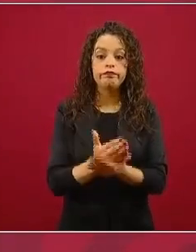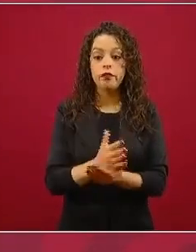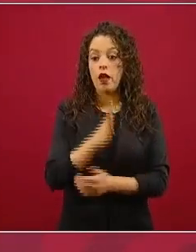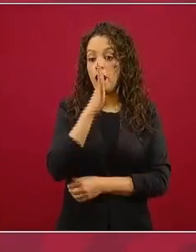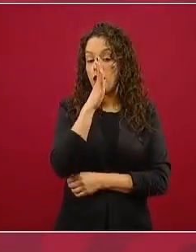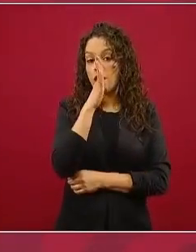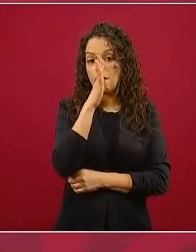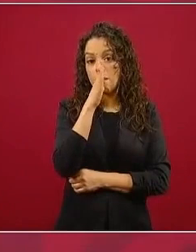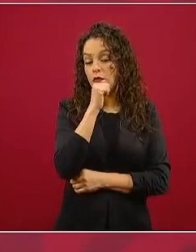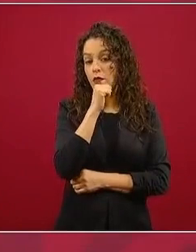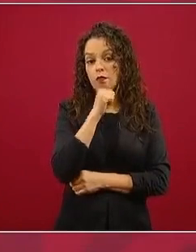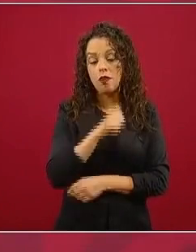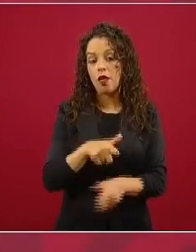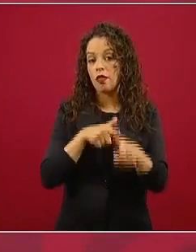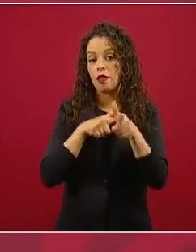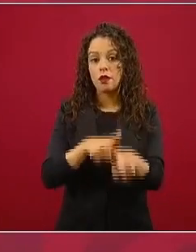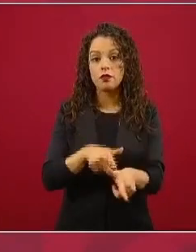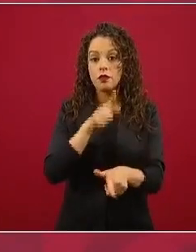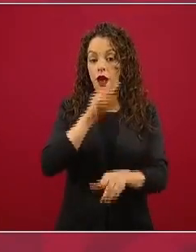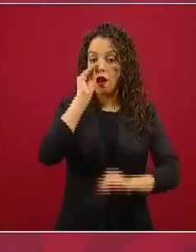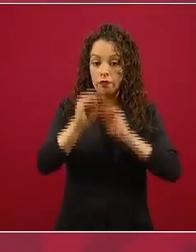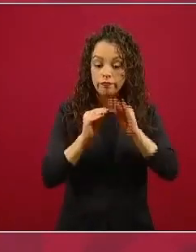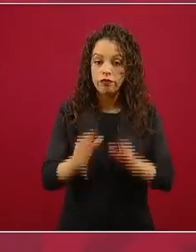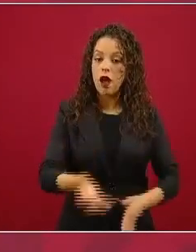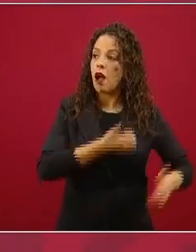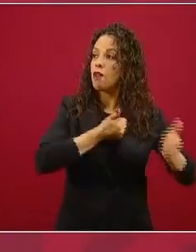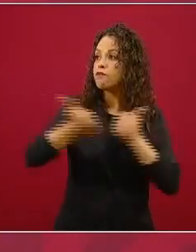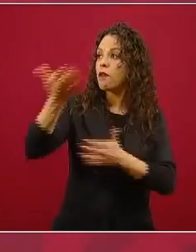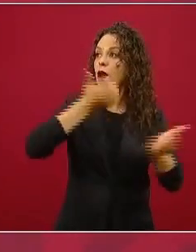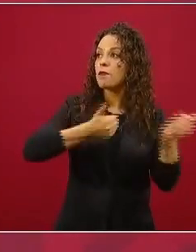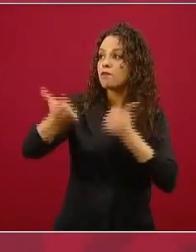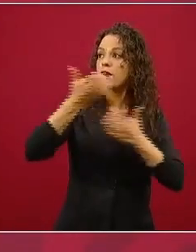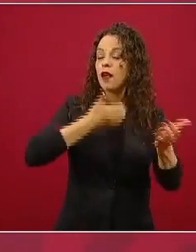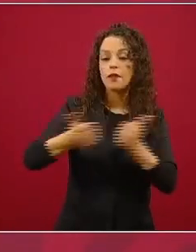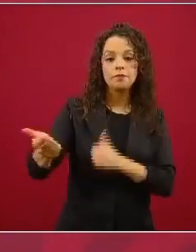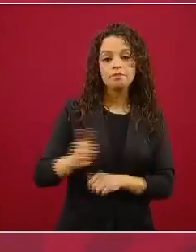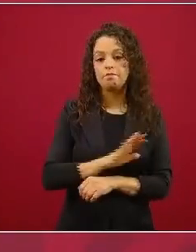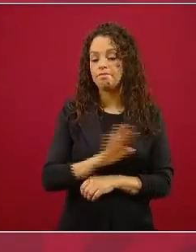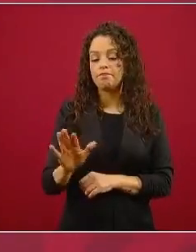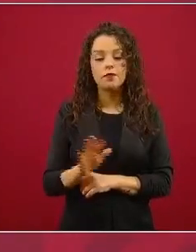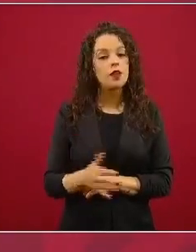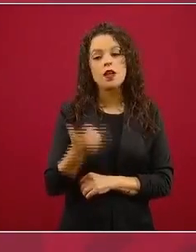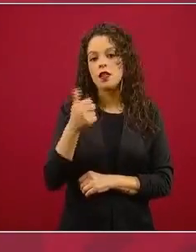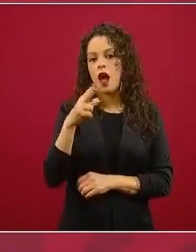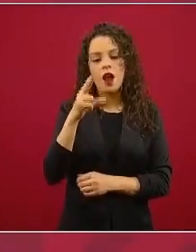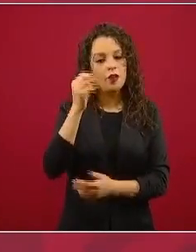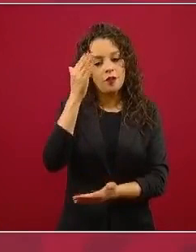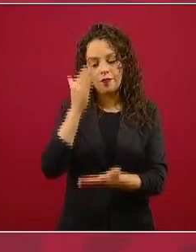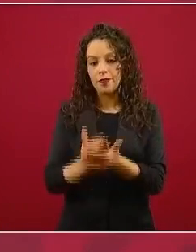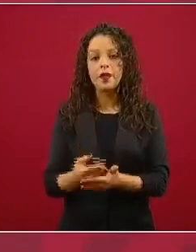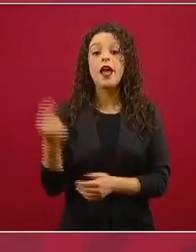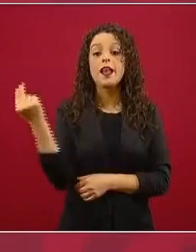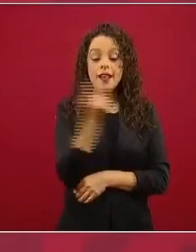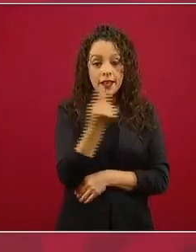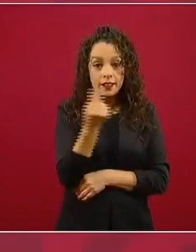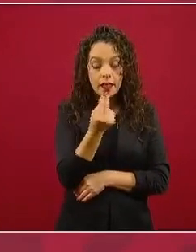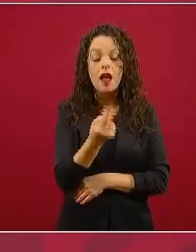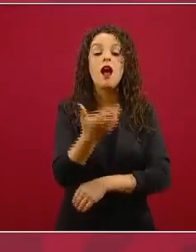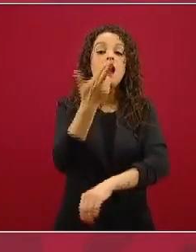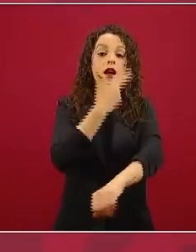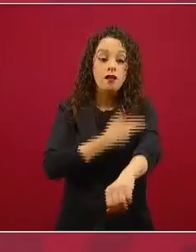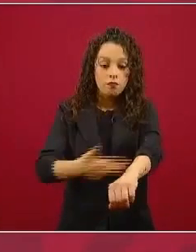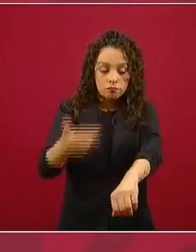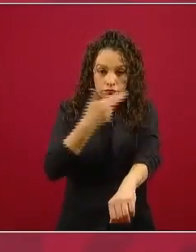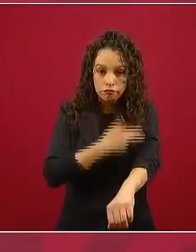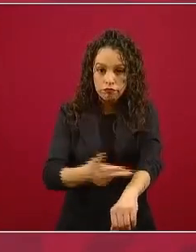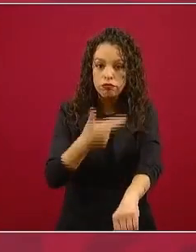seguir exportando. No, es un procedimiento en donde se tienen